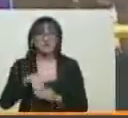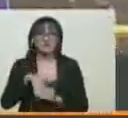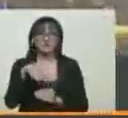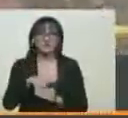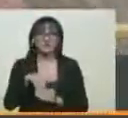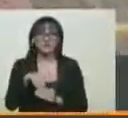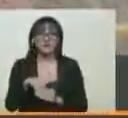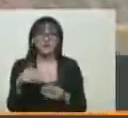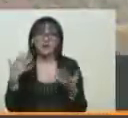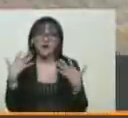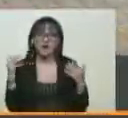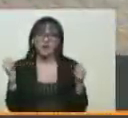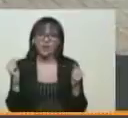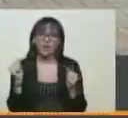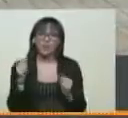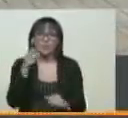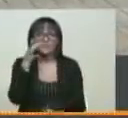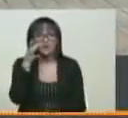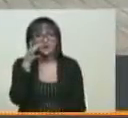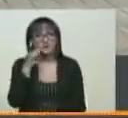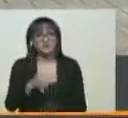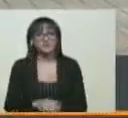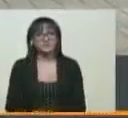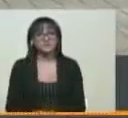El calor humano.